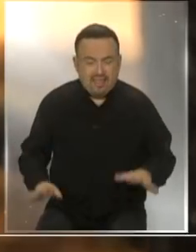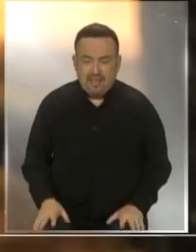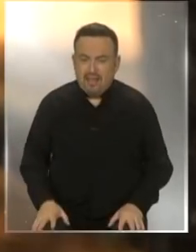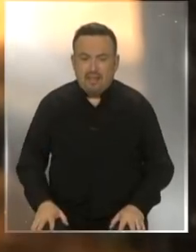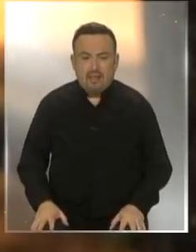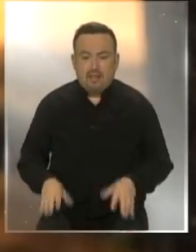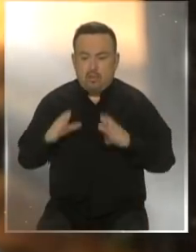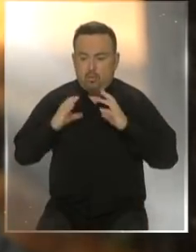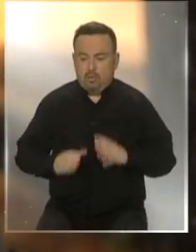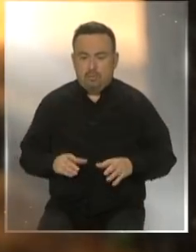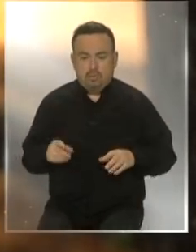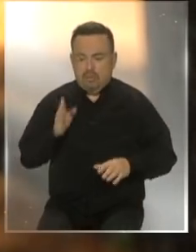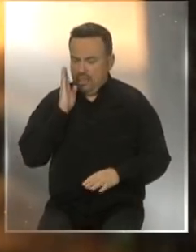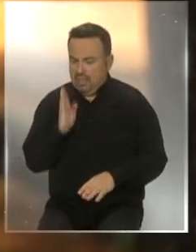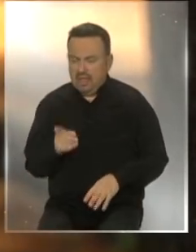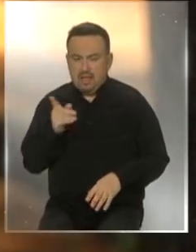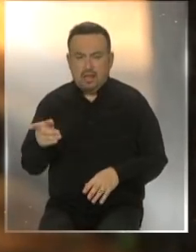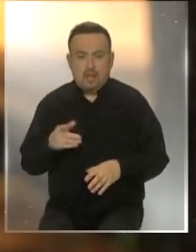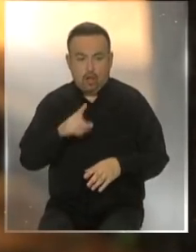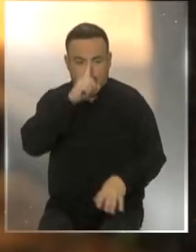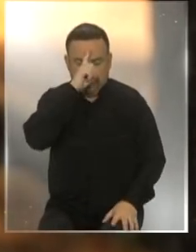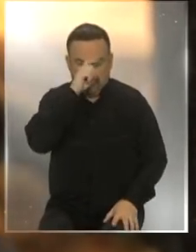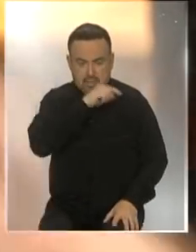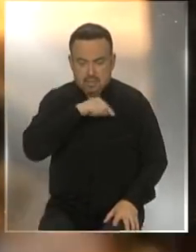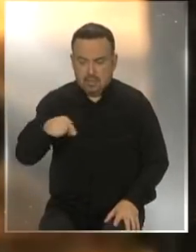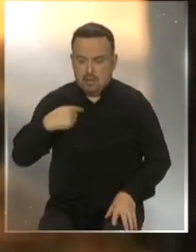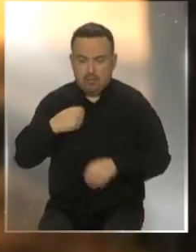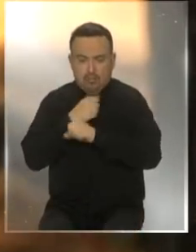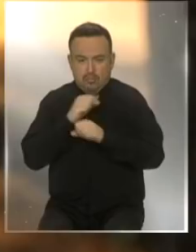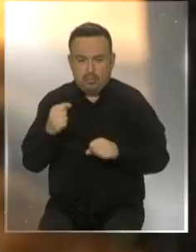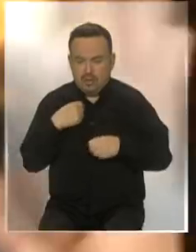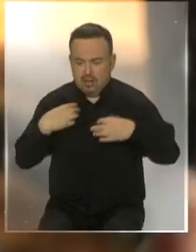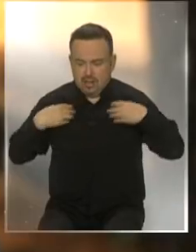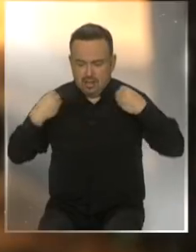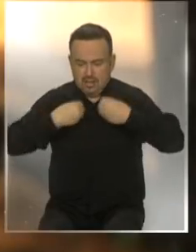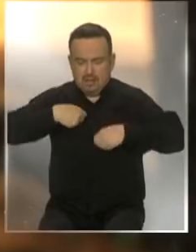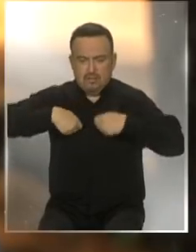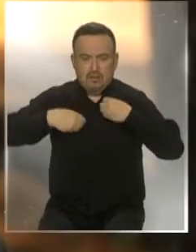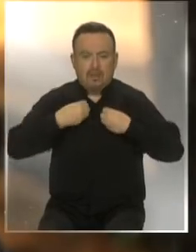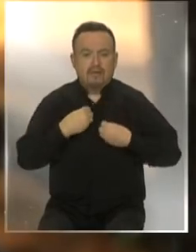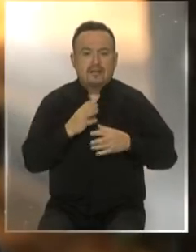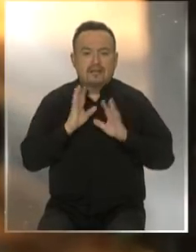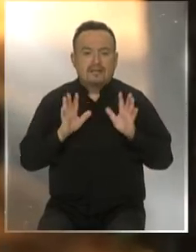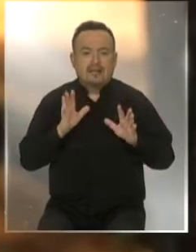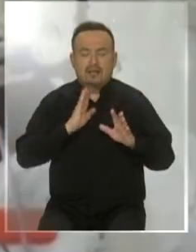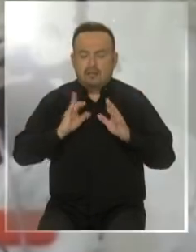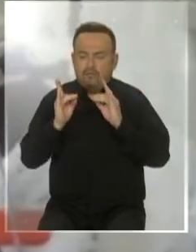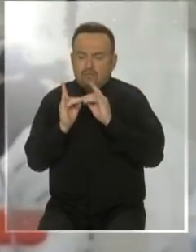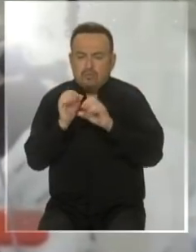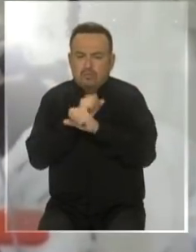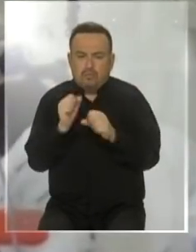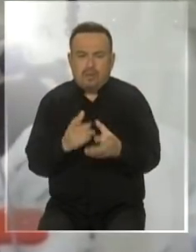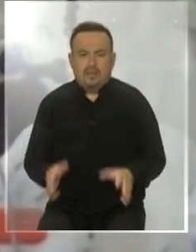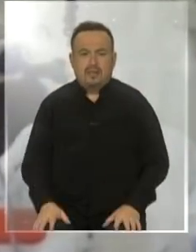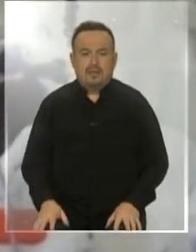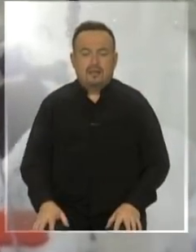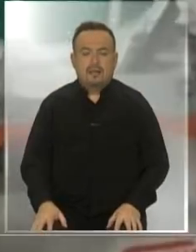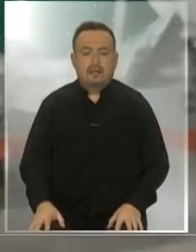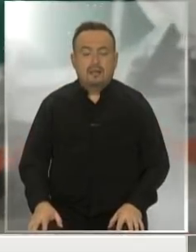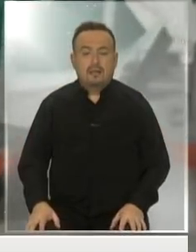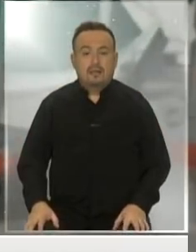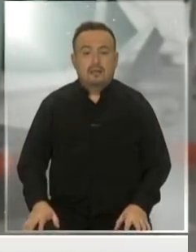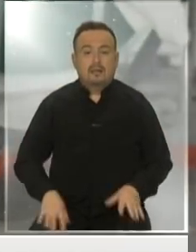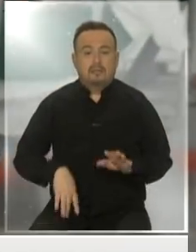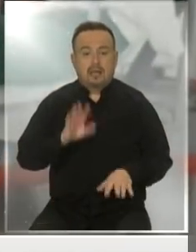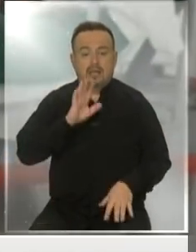El cuerpo es trasladado directamente desde el hospital y ni siquiera podemos vestirlo. No podemos hacerle un funeral. Con más